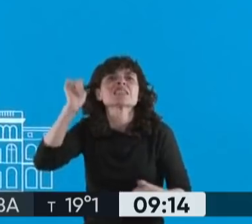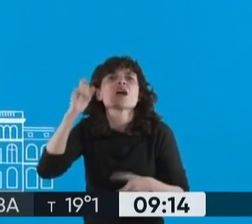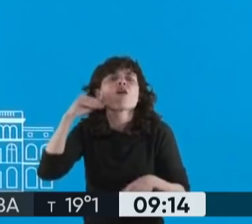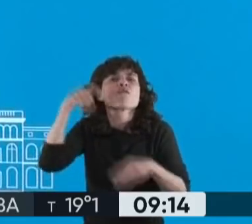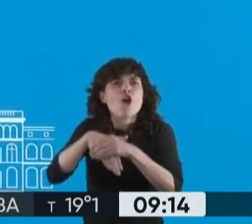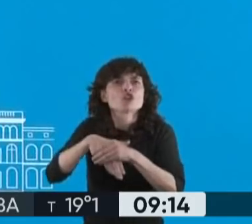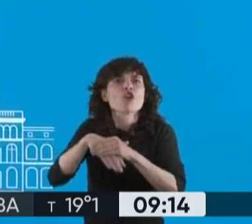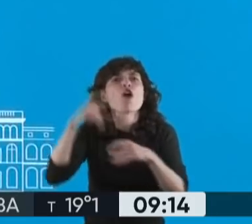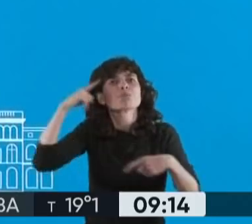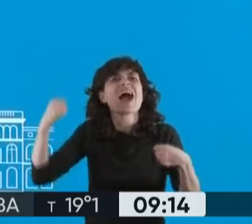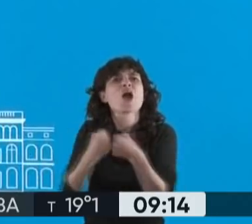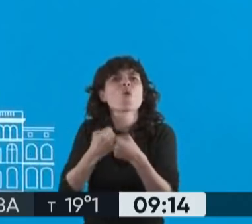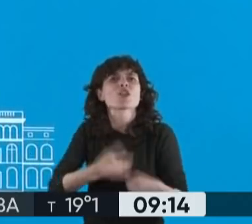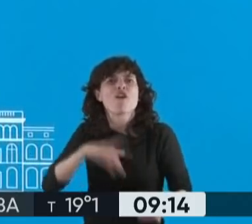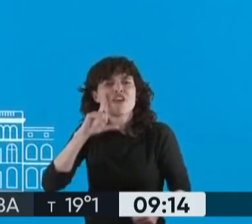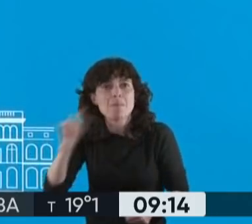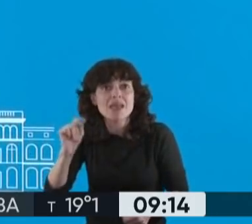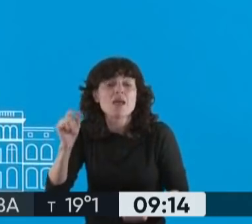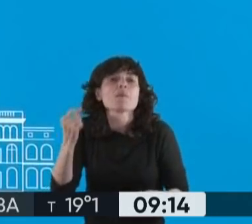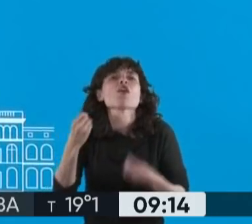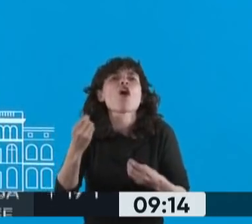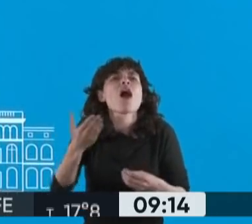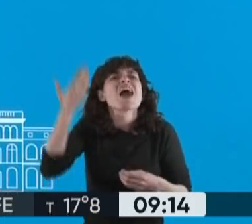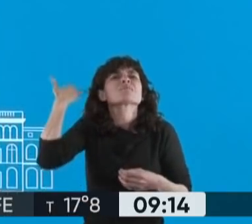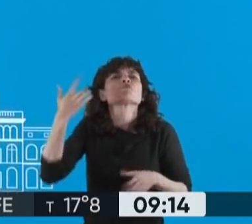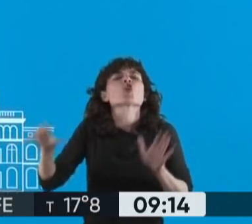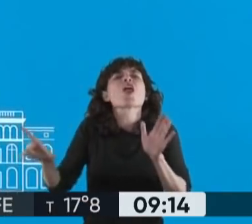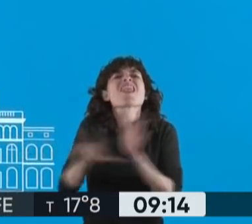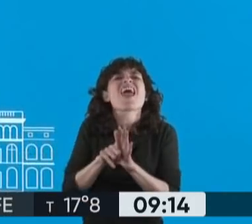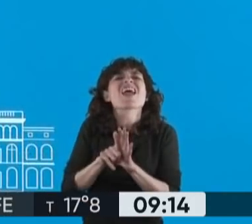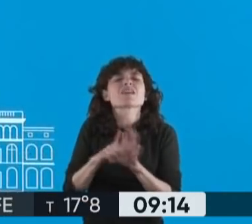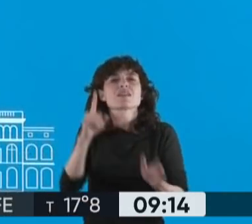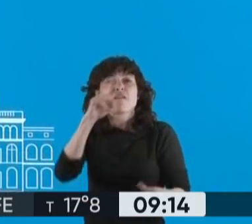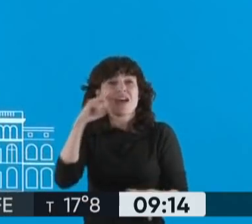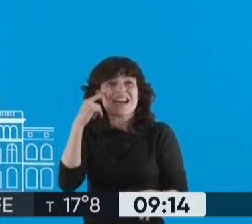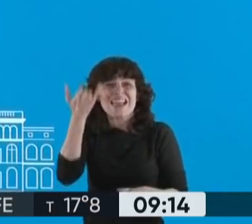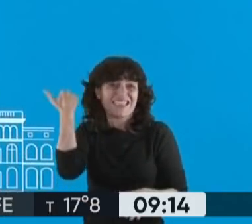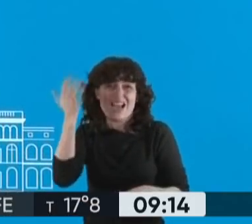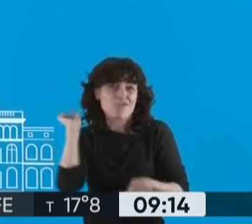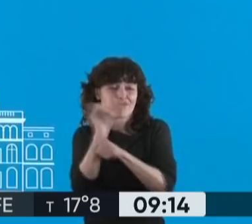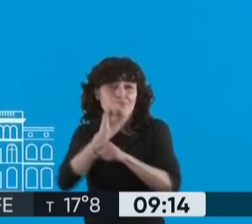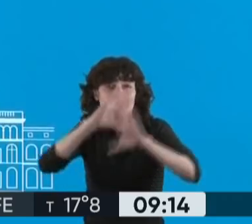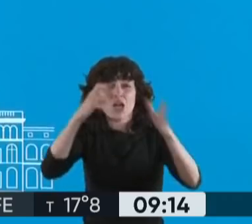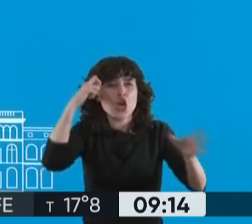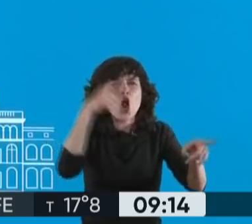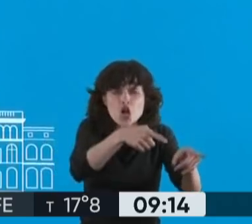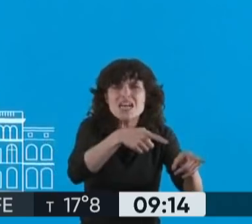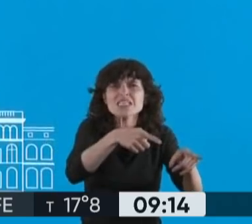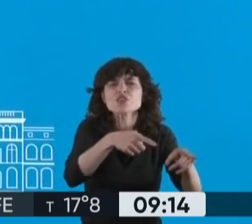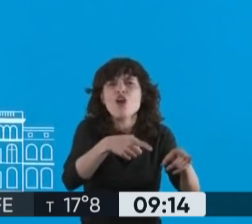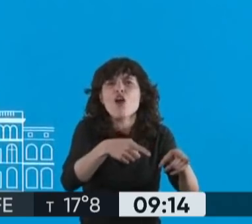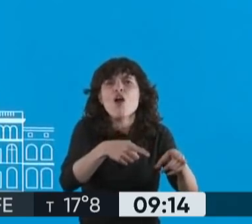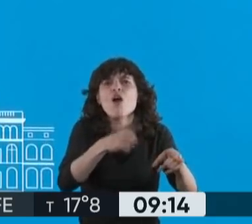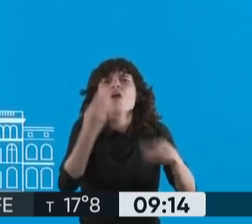en discusión, luego de Irlanda y por una ley que envió el presidente Fernández al Congreso en su momento, esta discusión en el Parlamento buscando